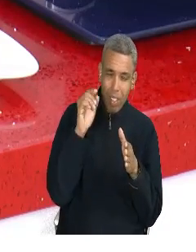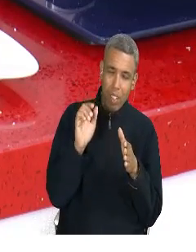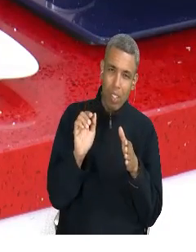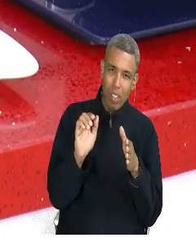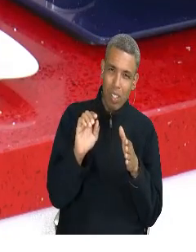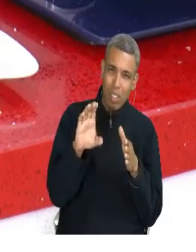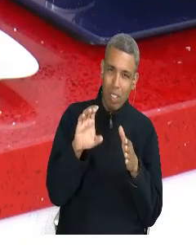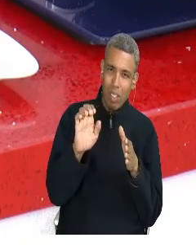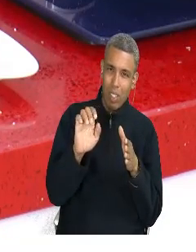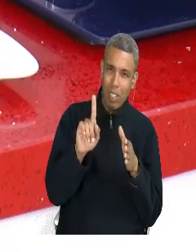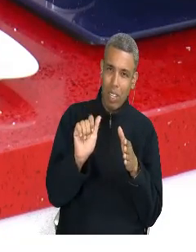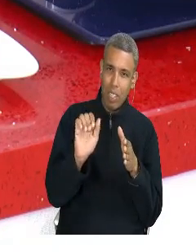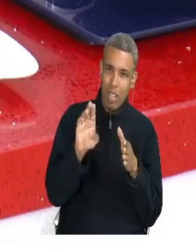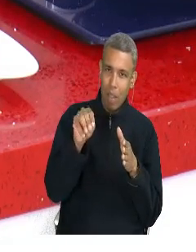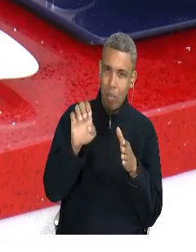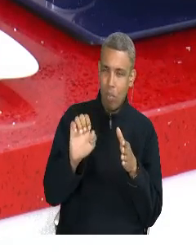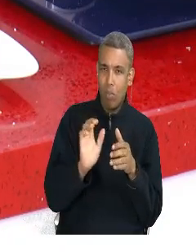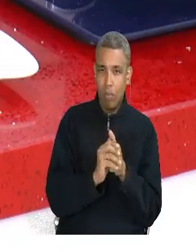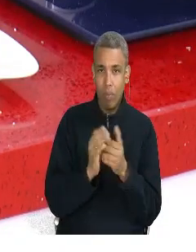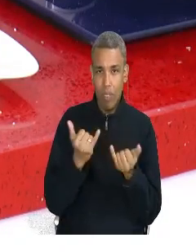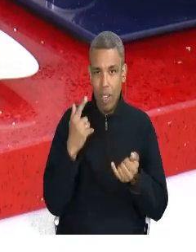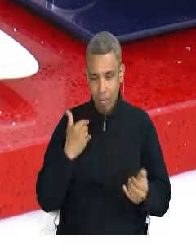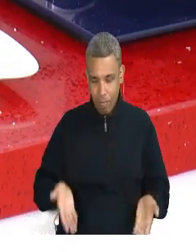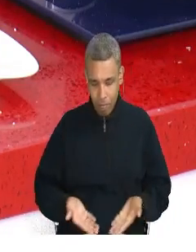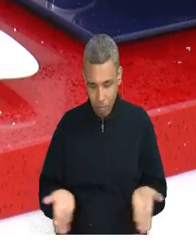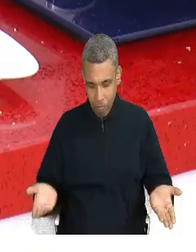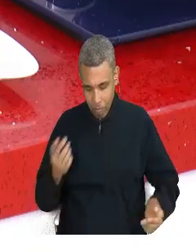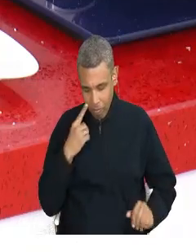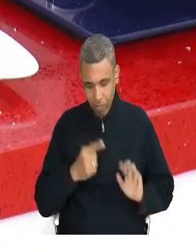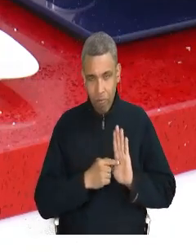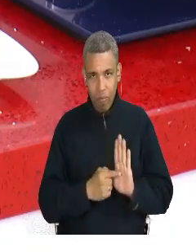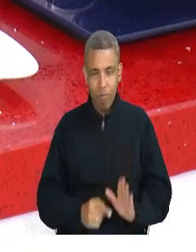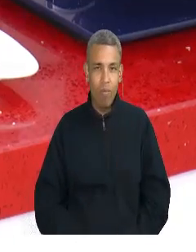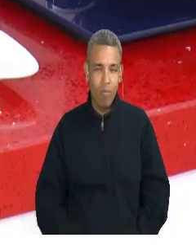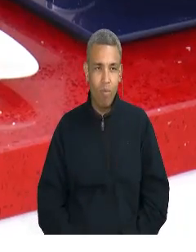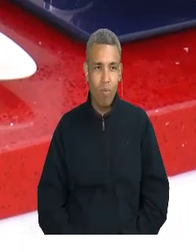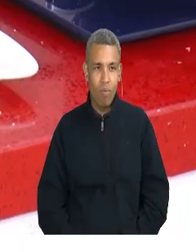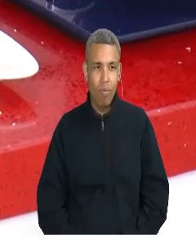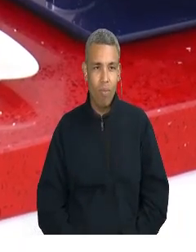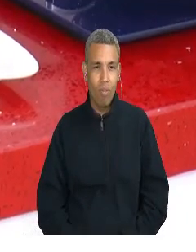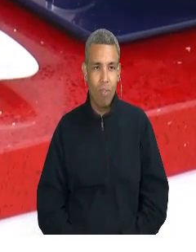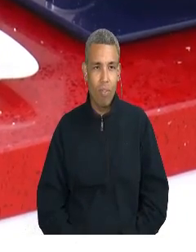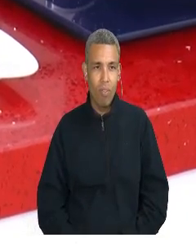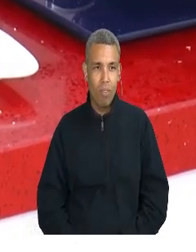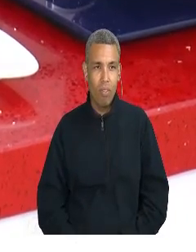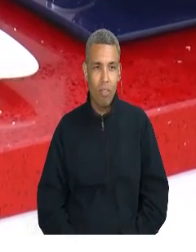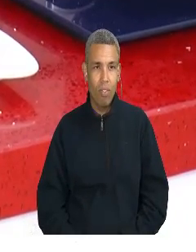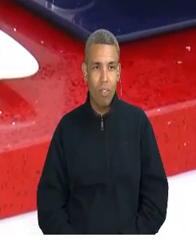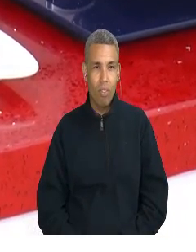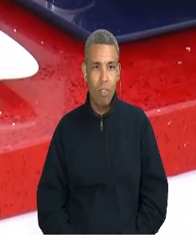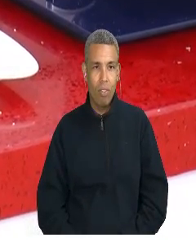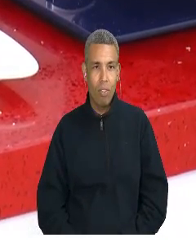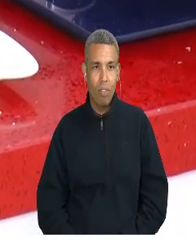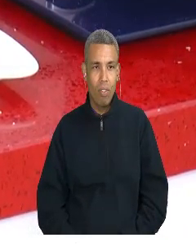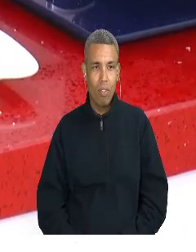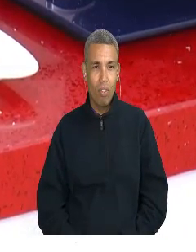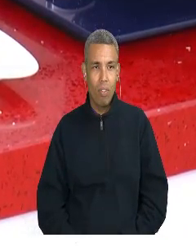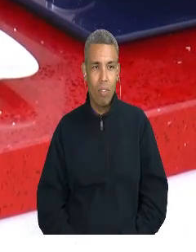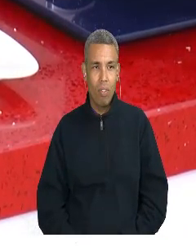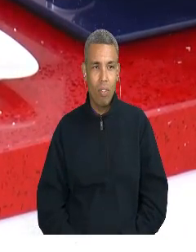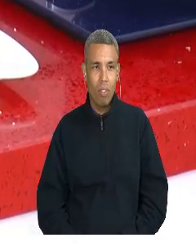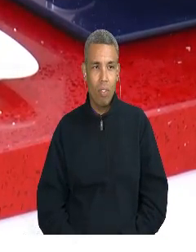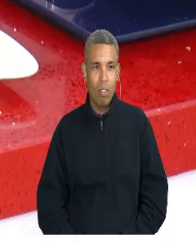Entonces aquí ya están nuestras dos presentaciones. Como les dije, ustedes presentan en sus casas. Espero les estemos aportando algo